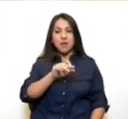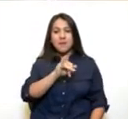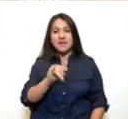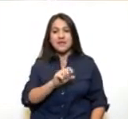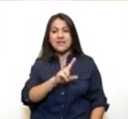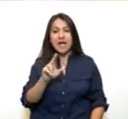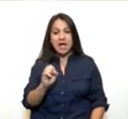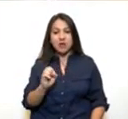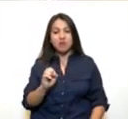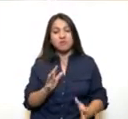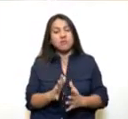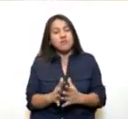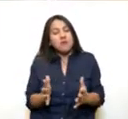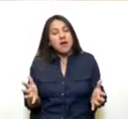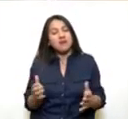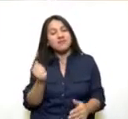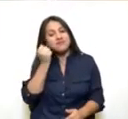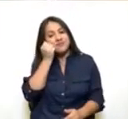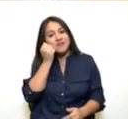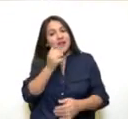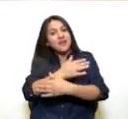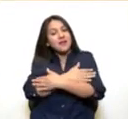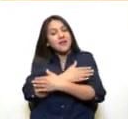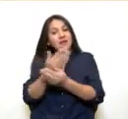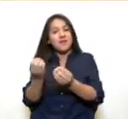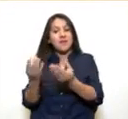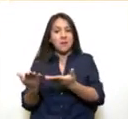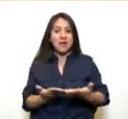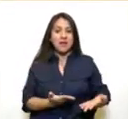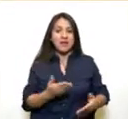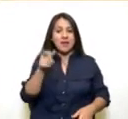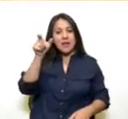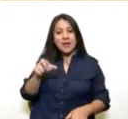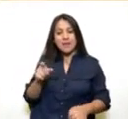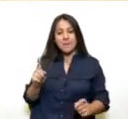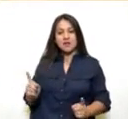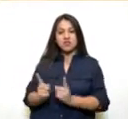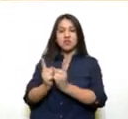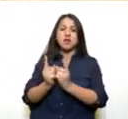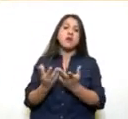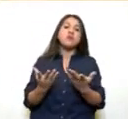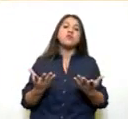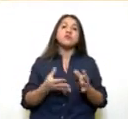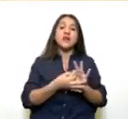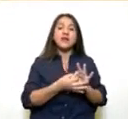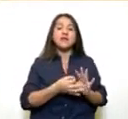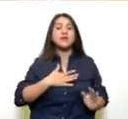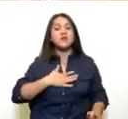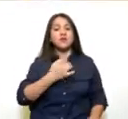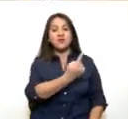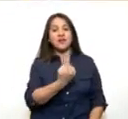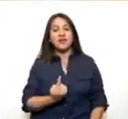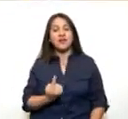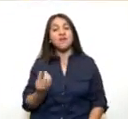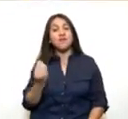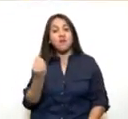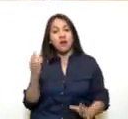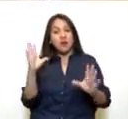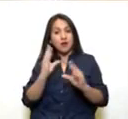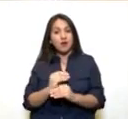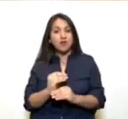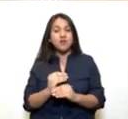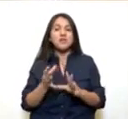doy una muy cordial y afectuosa acogida aquí en persona muy buenas noches clave qué gusto de tener la carta buenas noches